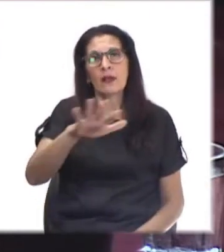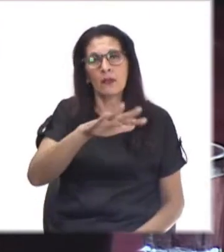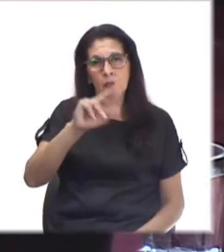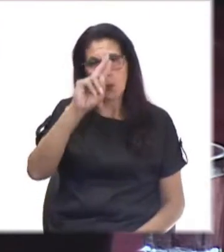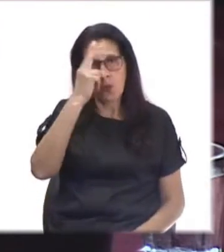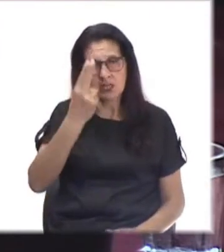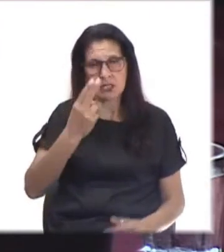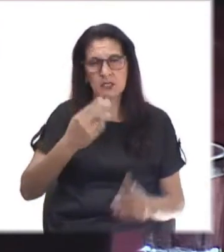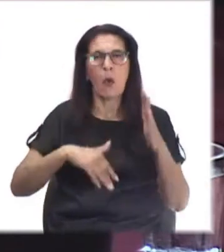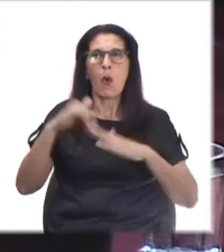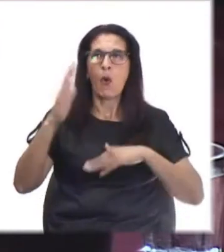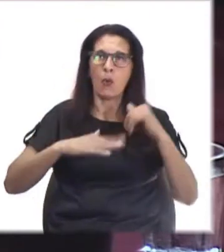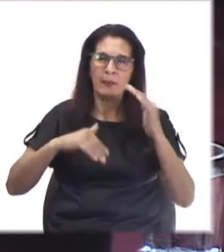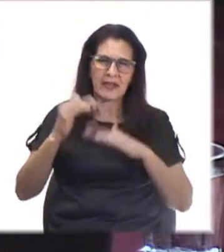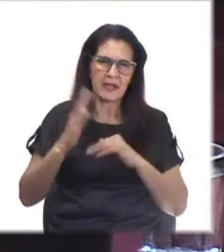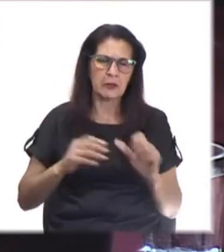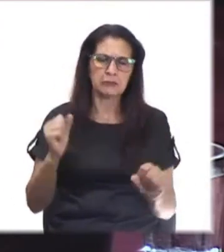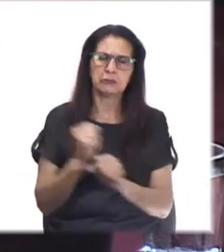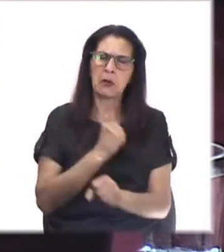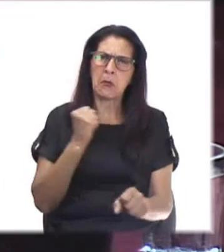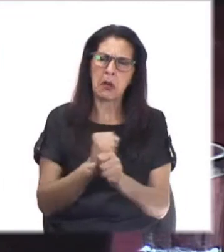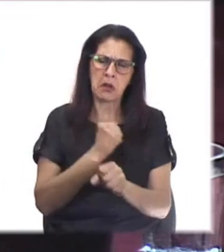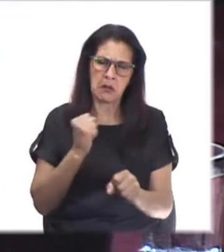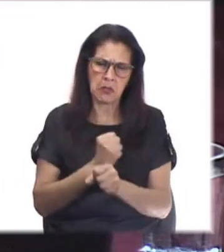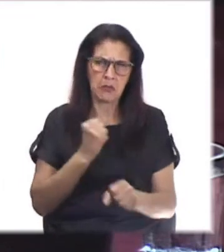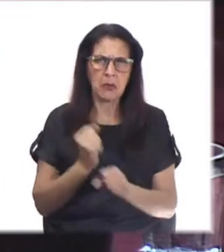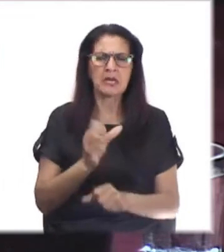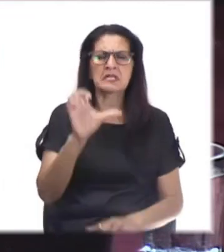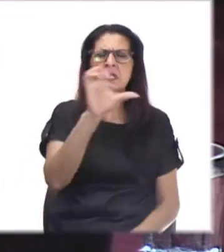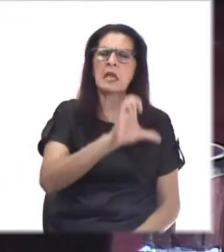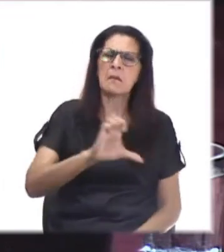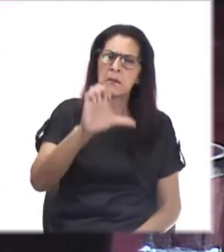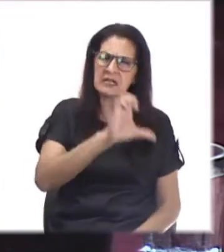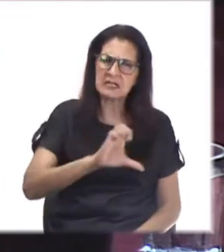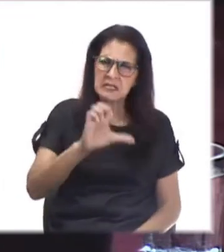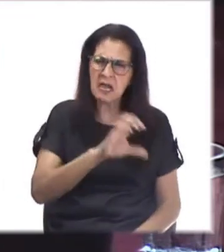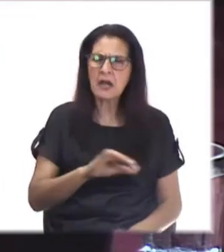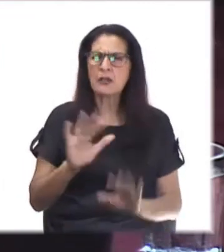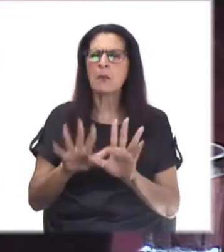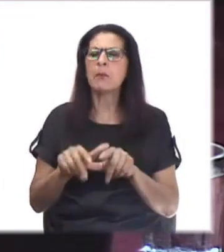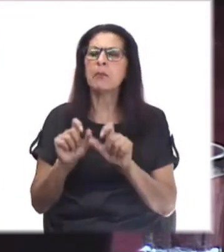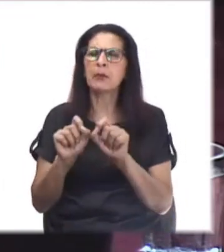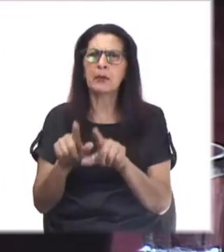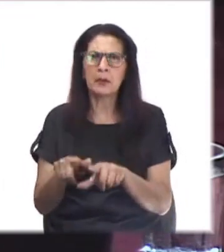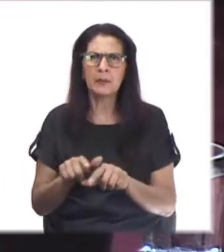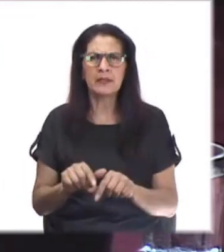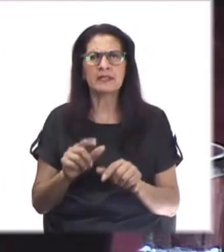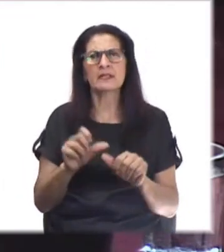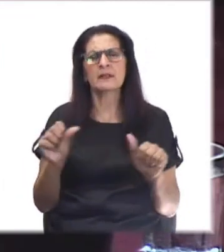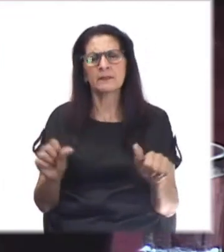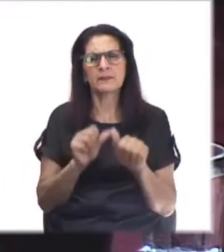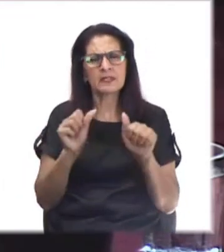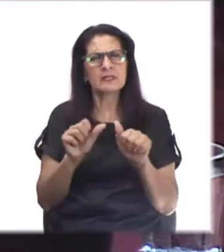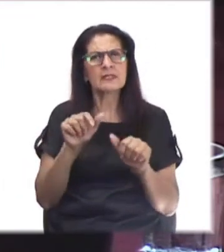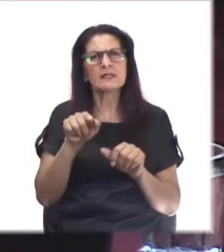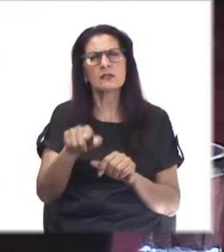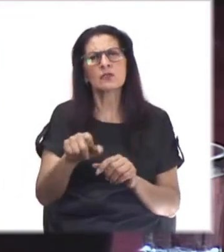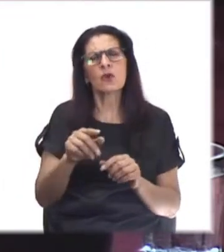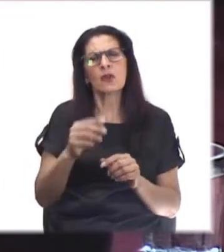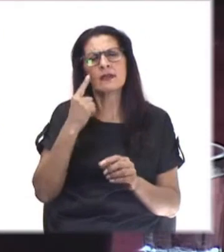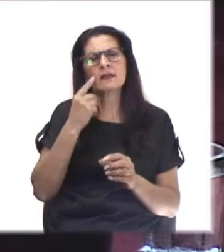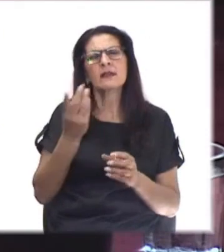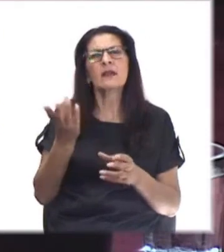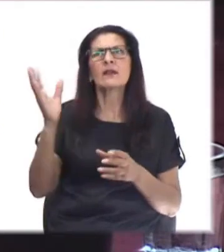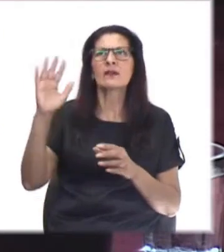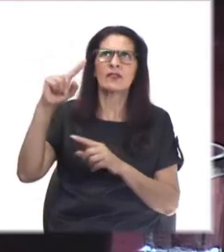Obreros, trabajadores, pequeños empresarios, cuentapropistas, enraizados en esas oleadas migratorias que